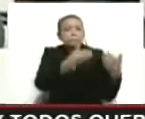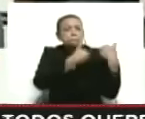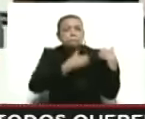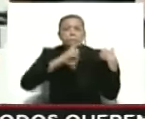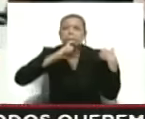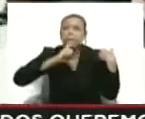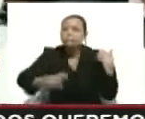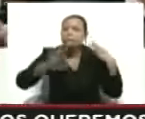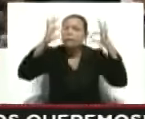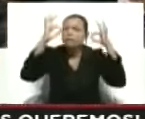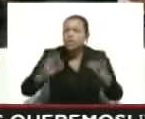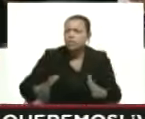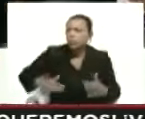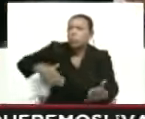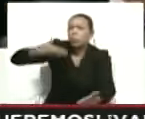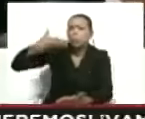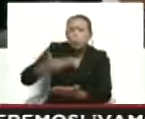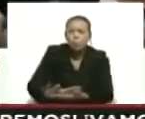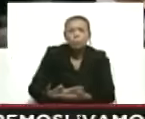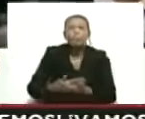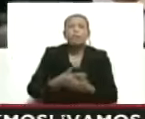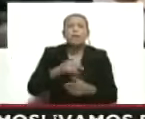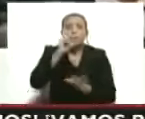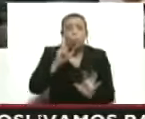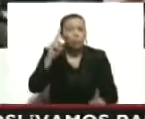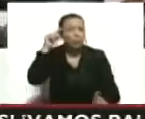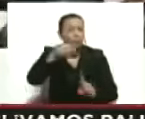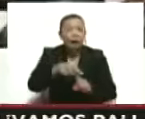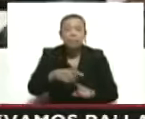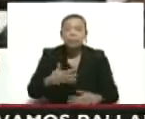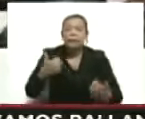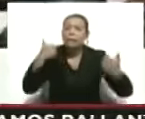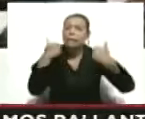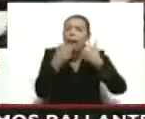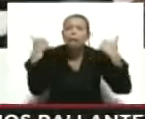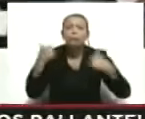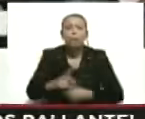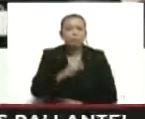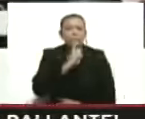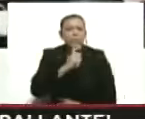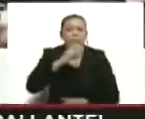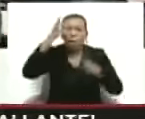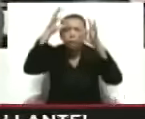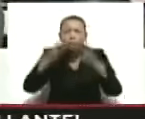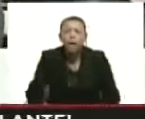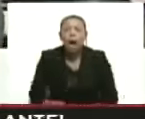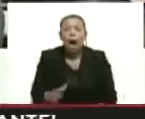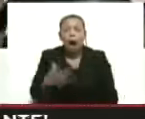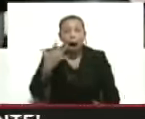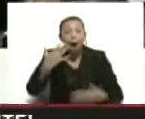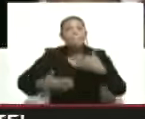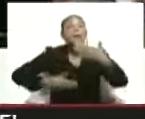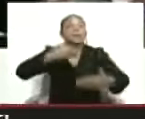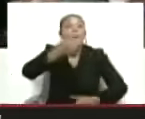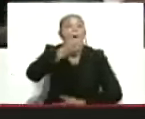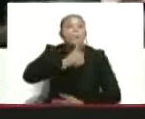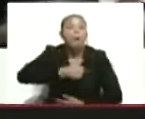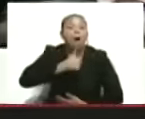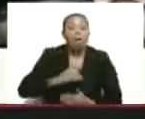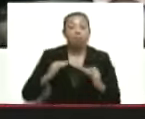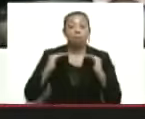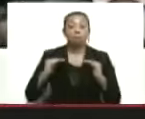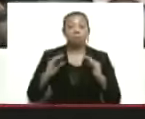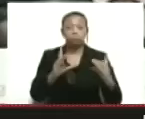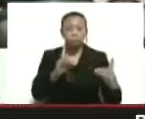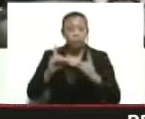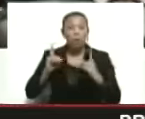coyuntura histórica muy importante, llena de dificultades, de acechanzas, y ha prevalecido, al margen de los debates